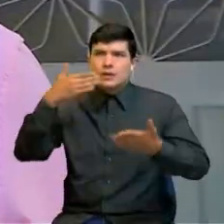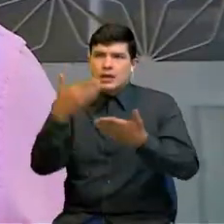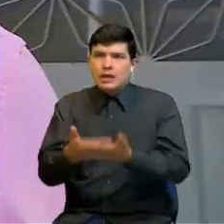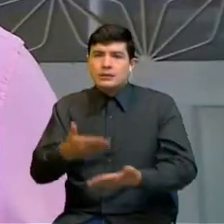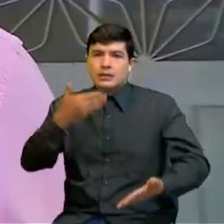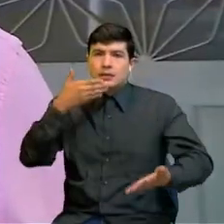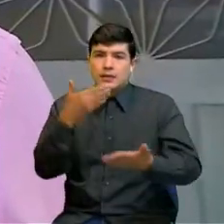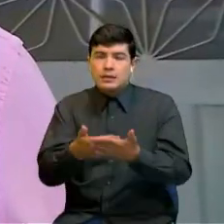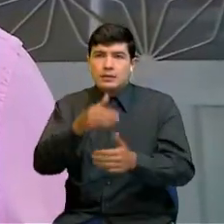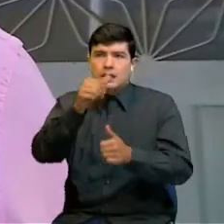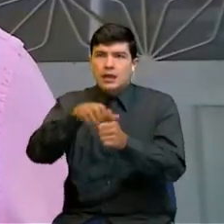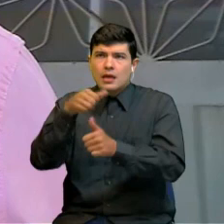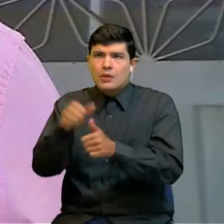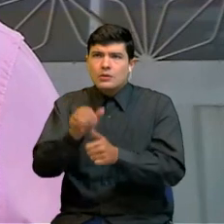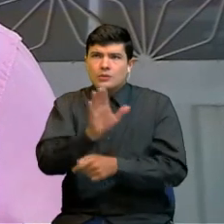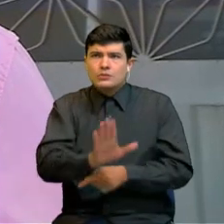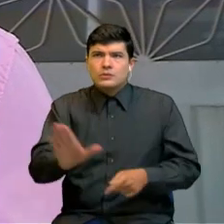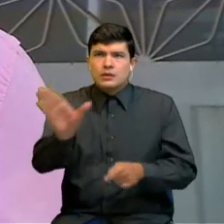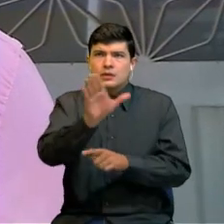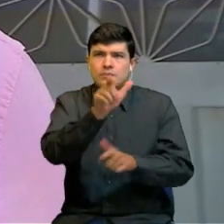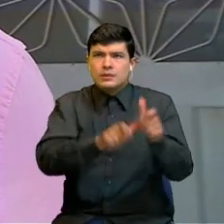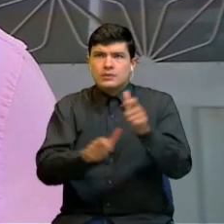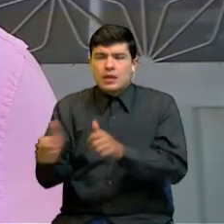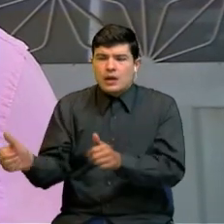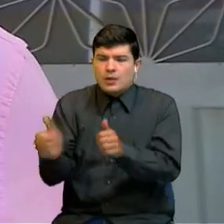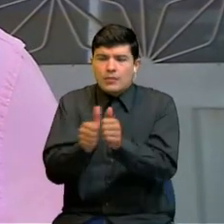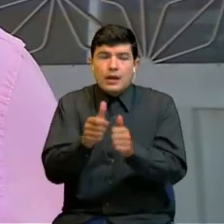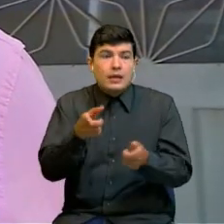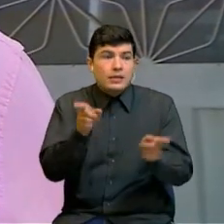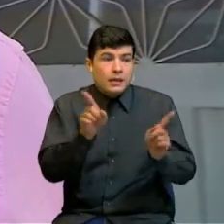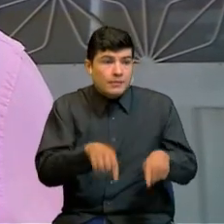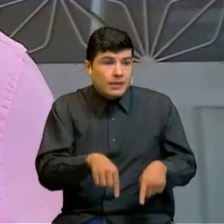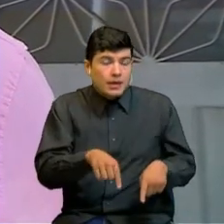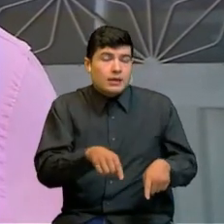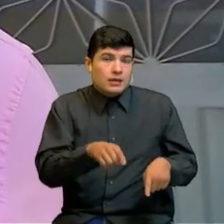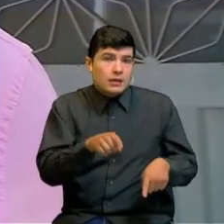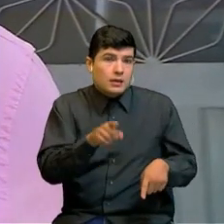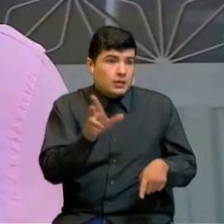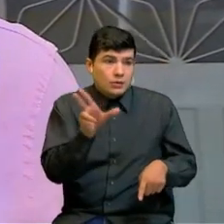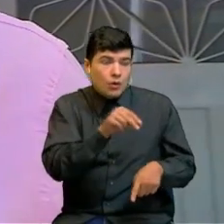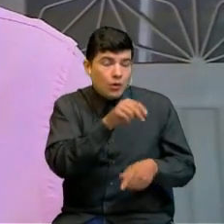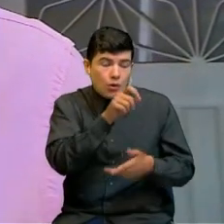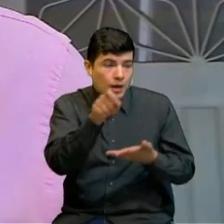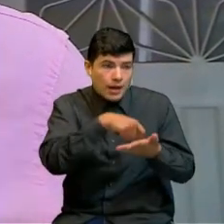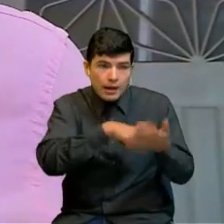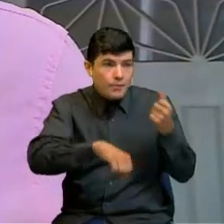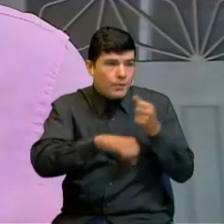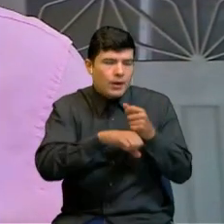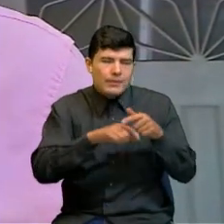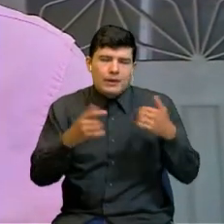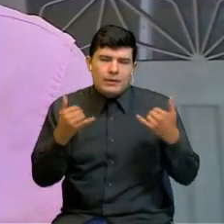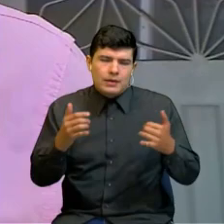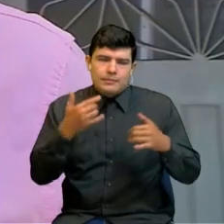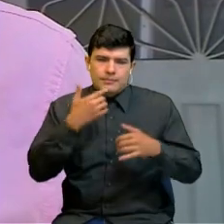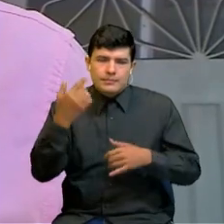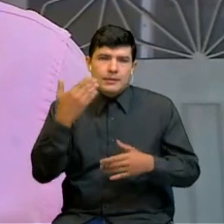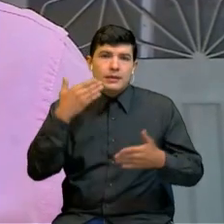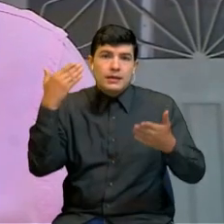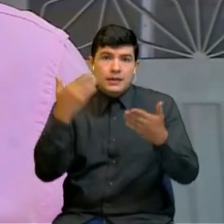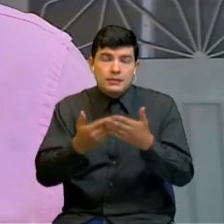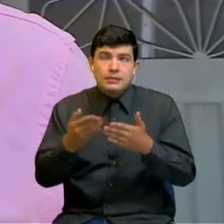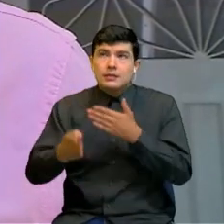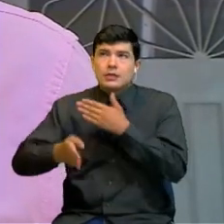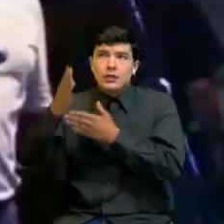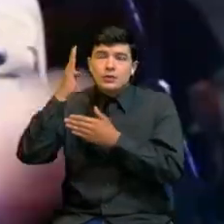de los patienses que nos acompañó y a los que no también, porque en este momento seremos el alcalde de todos los patienses. Dios y ustedes me han dado